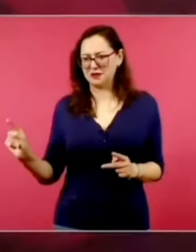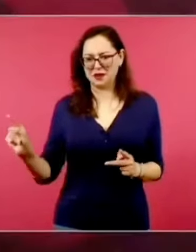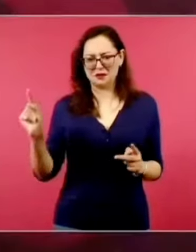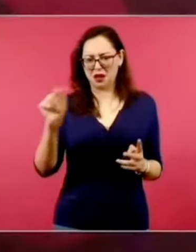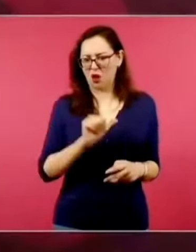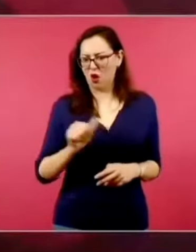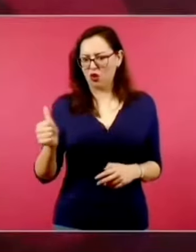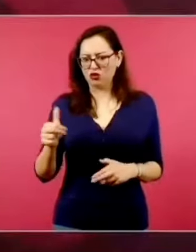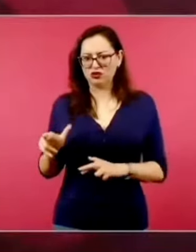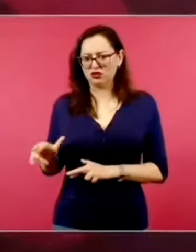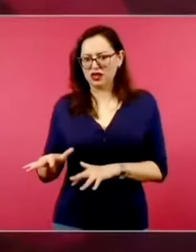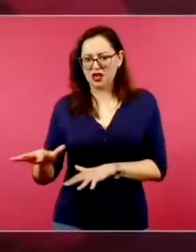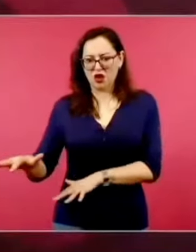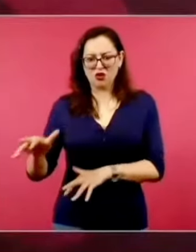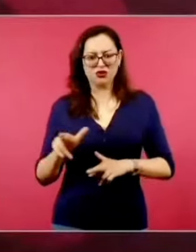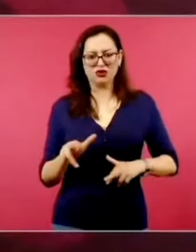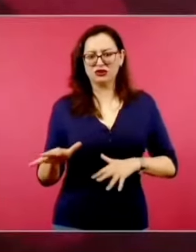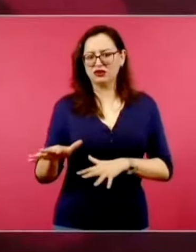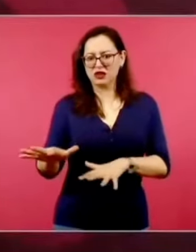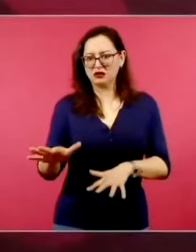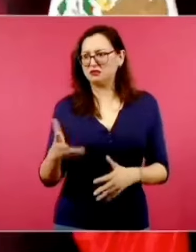peñitas el